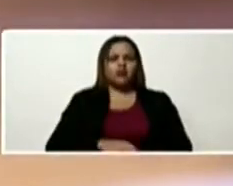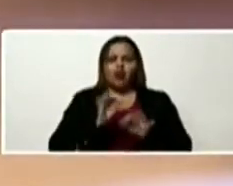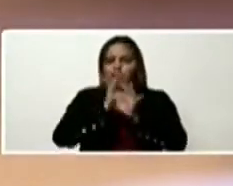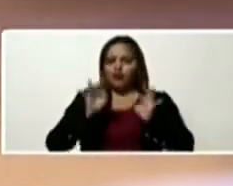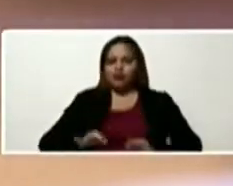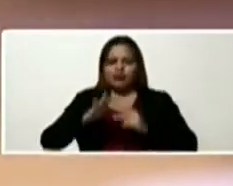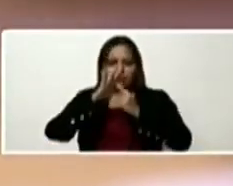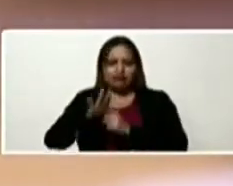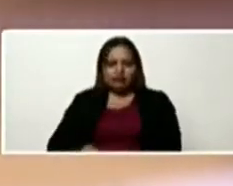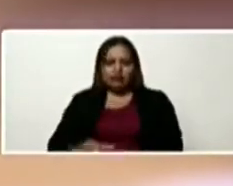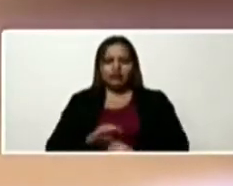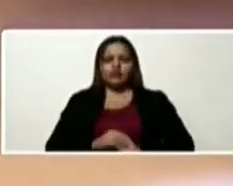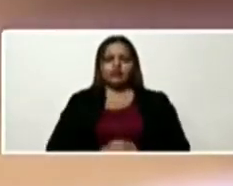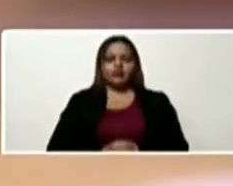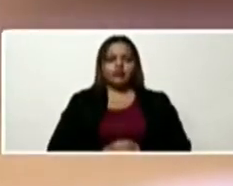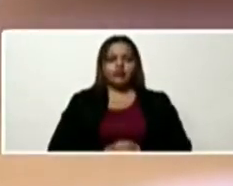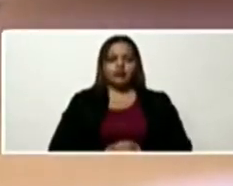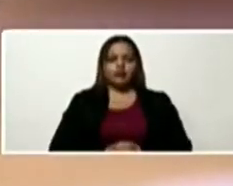formas de dominación